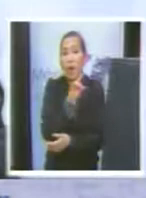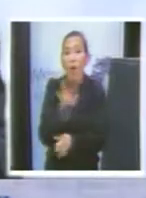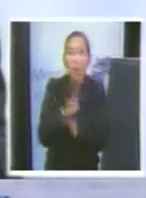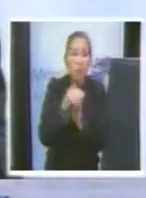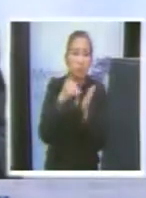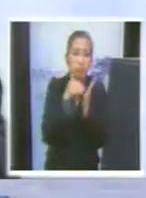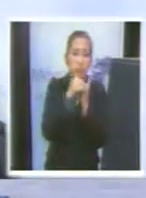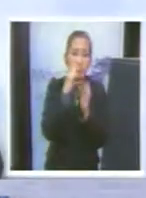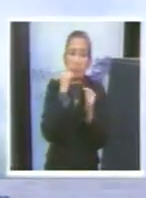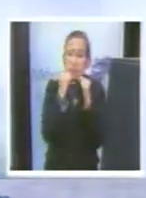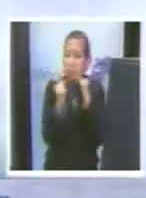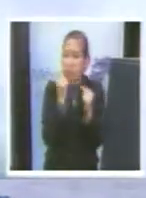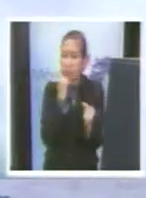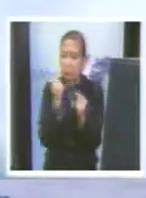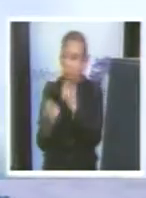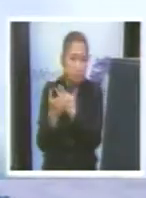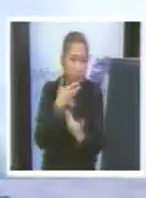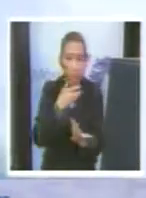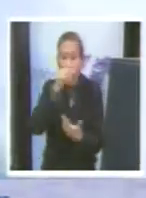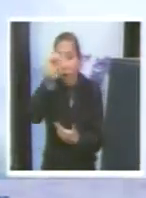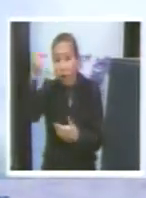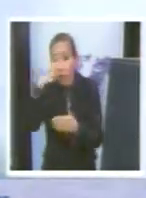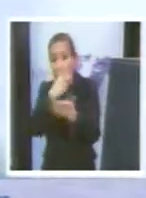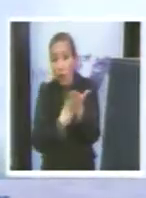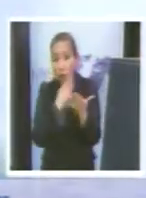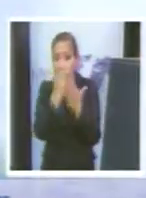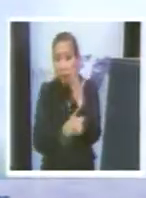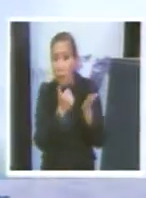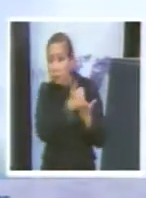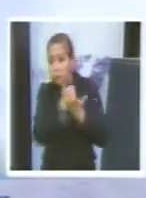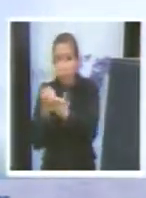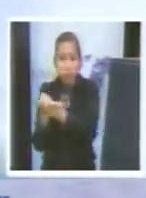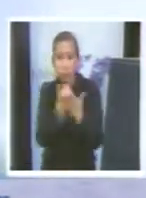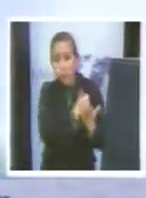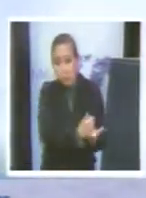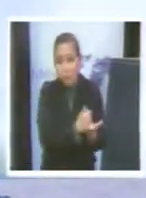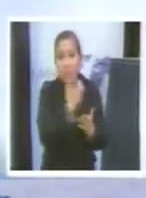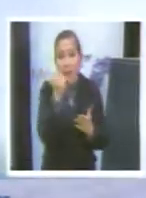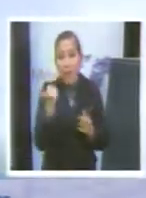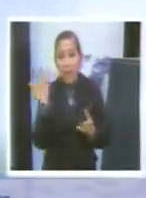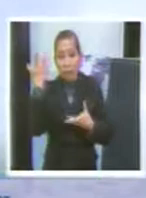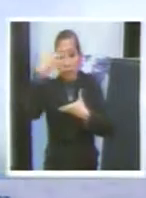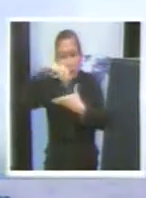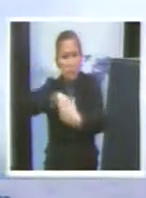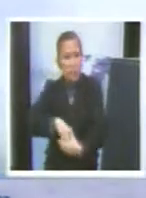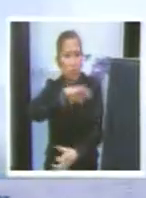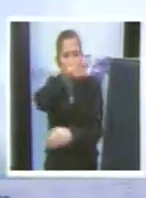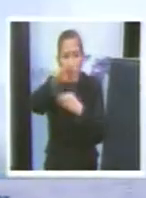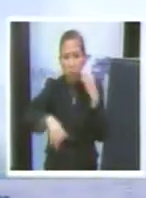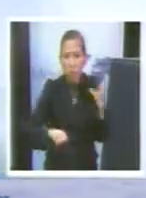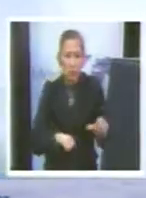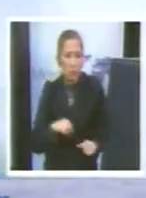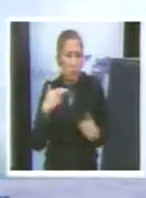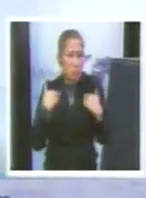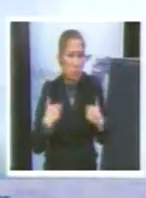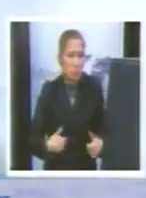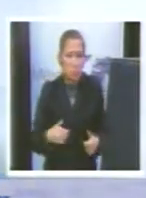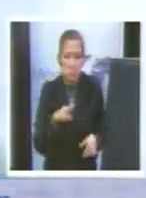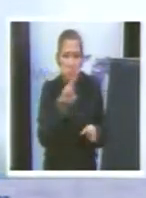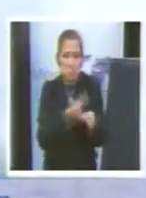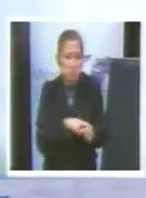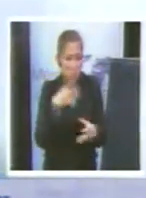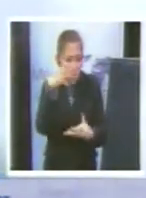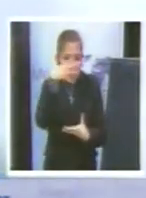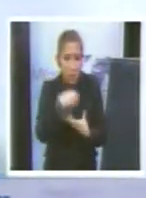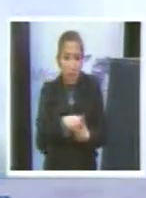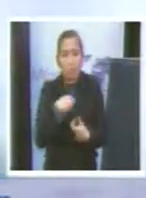docena de diálogos y otros tantos programas de cooperación que involucran prácticamente toda la actividad humana.